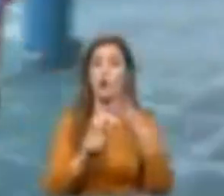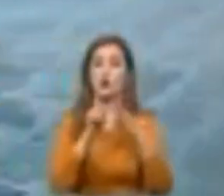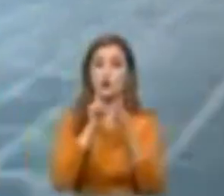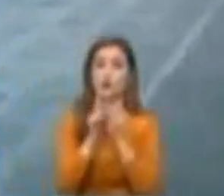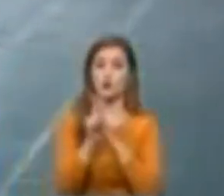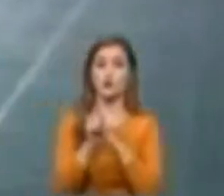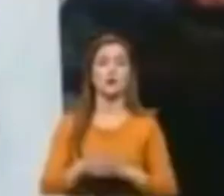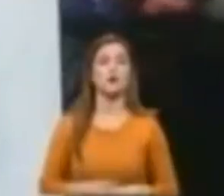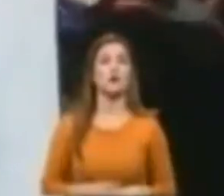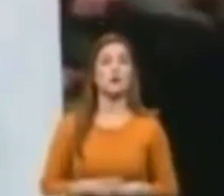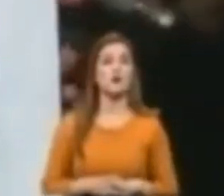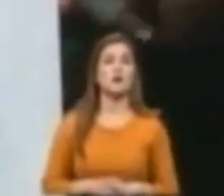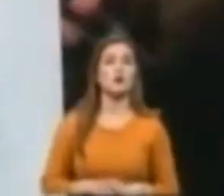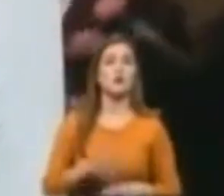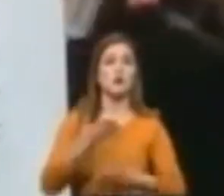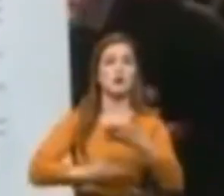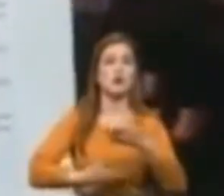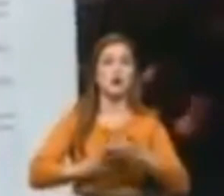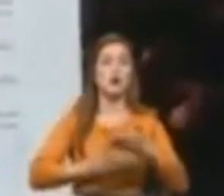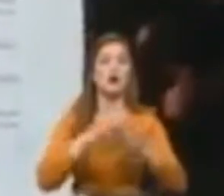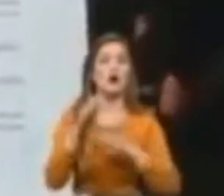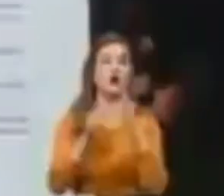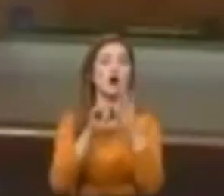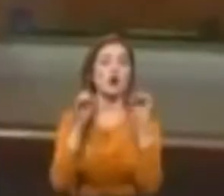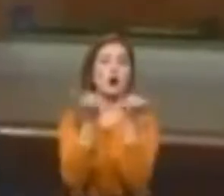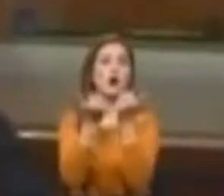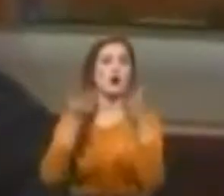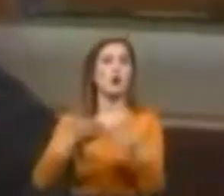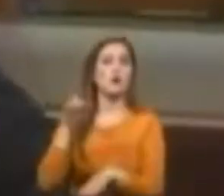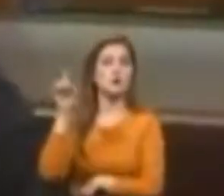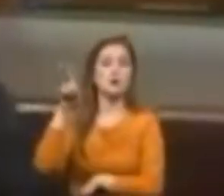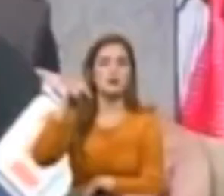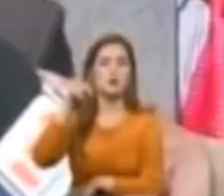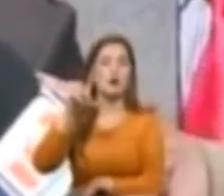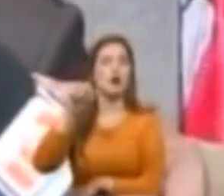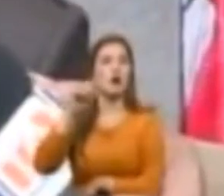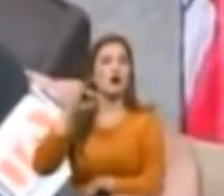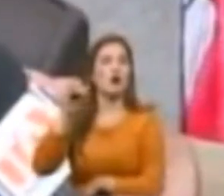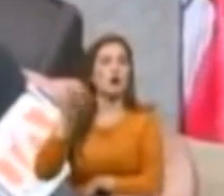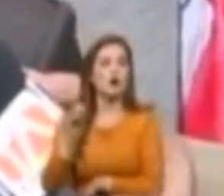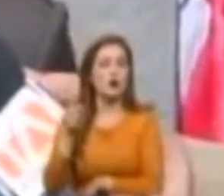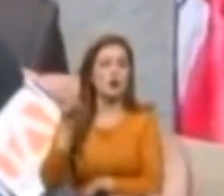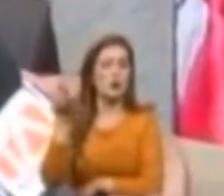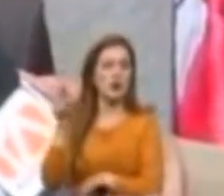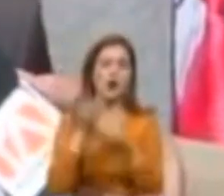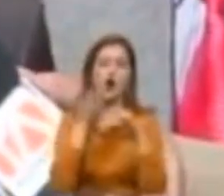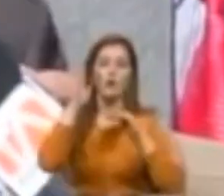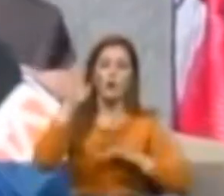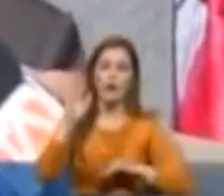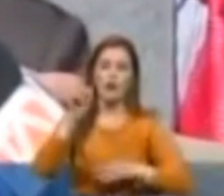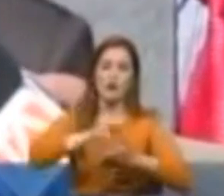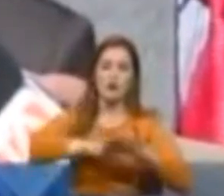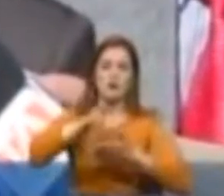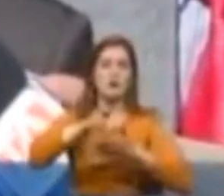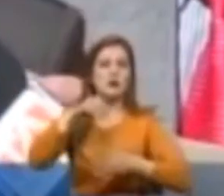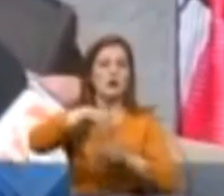mañana, Gonzalo Realpe entregó documentos en contra del asambleísta Sebastián Palacios. El asambleísta se compromete en darle un contrato